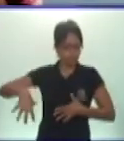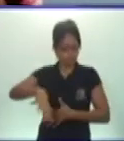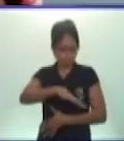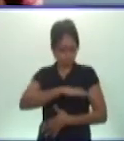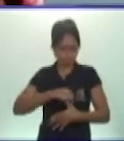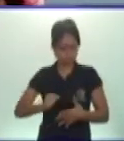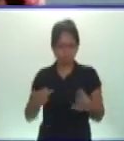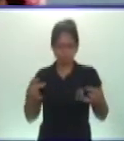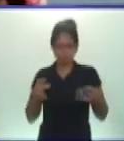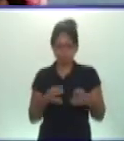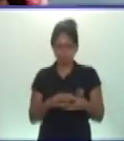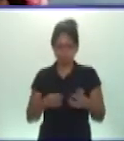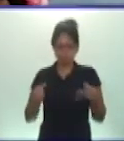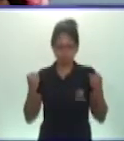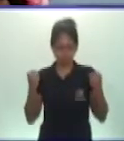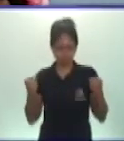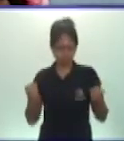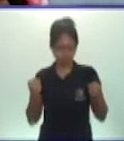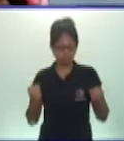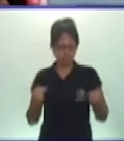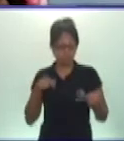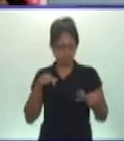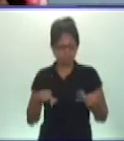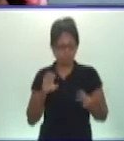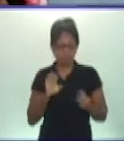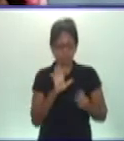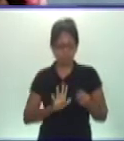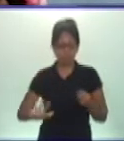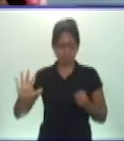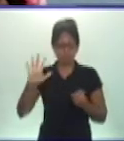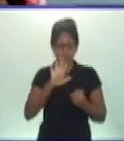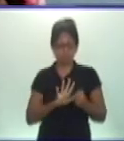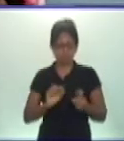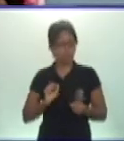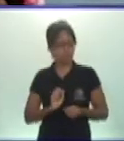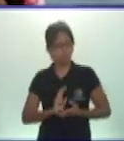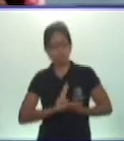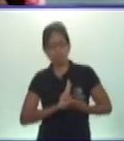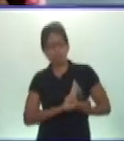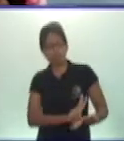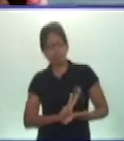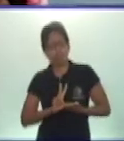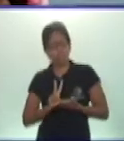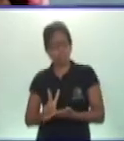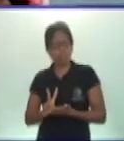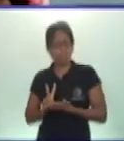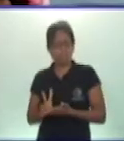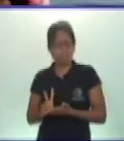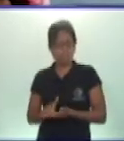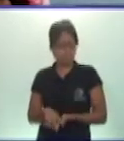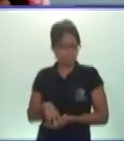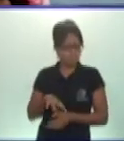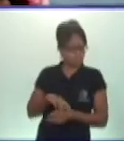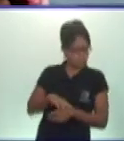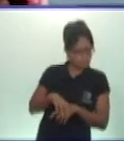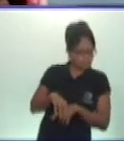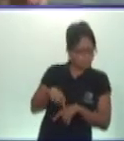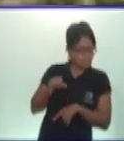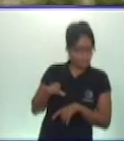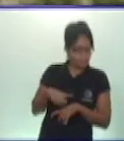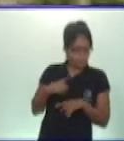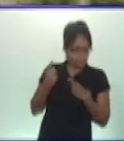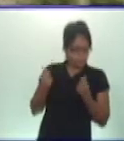Europa que empiezan a licitar, empiezan a envidiar las grandes riquezas que